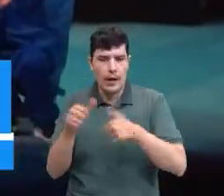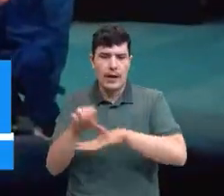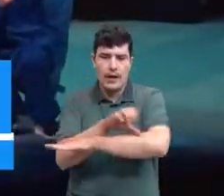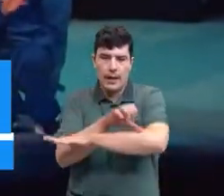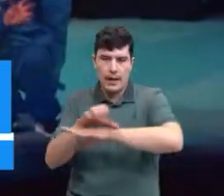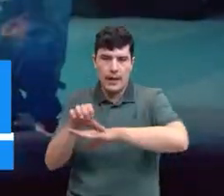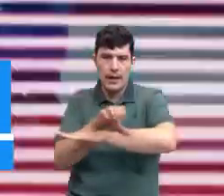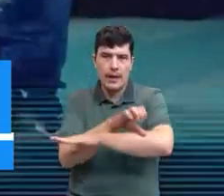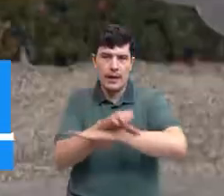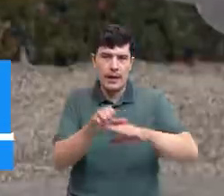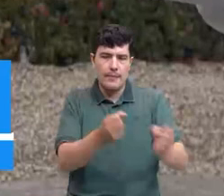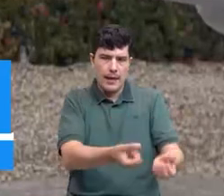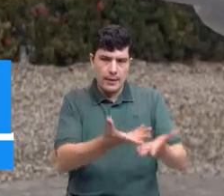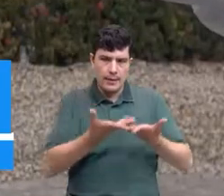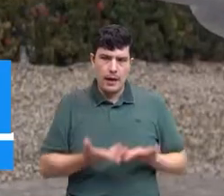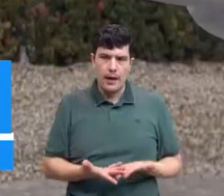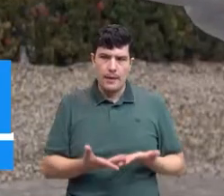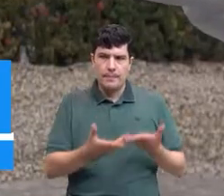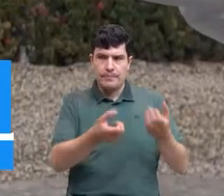computador que me brinde,